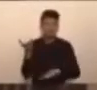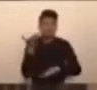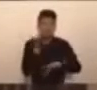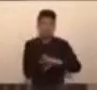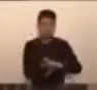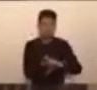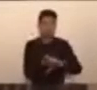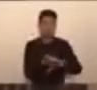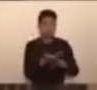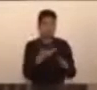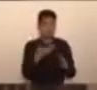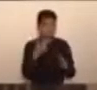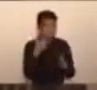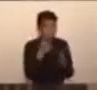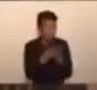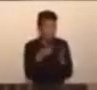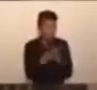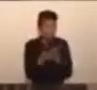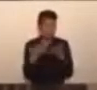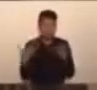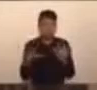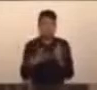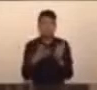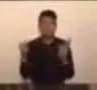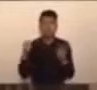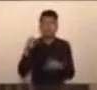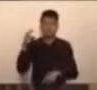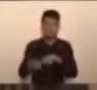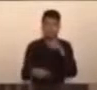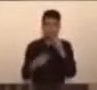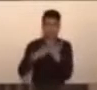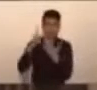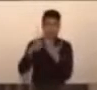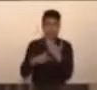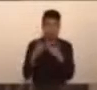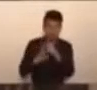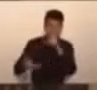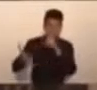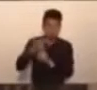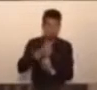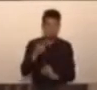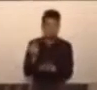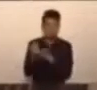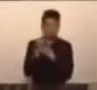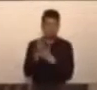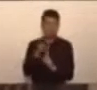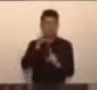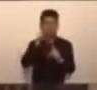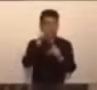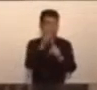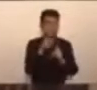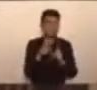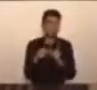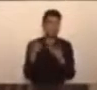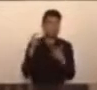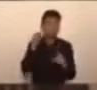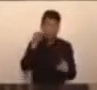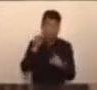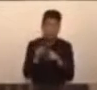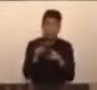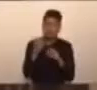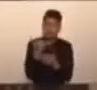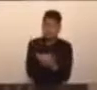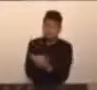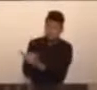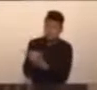y la retiraran porque no es factible que nos ayudaran con este proyecto que es tan importante para ayudar a cubrir huecos que hoy